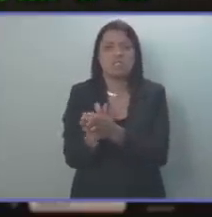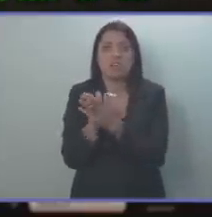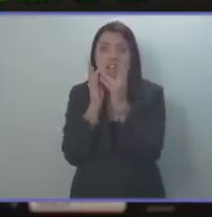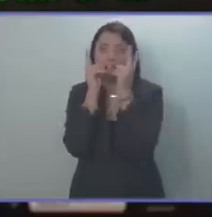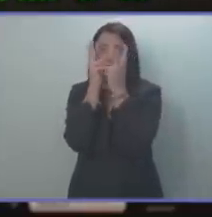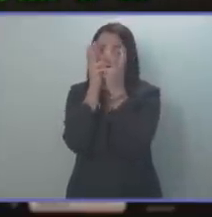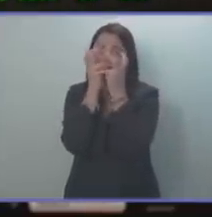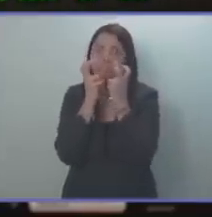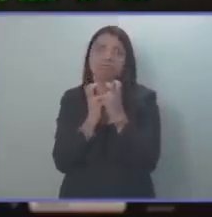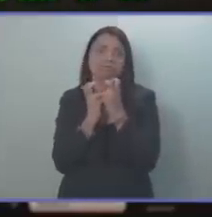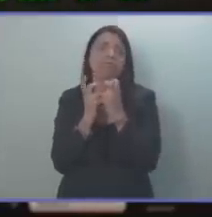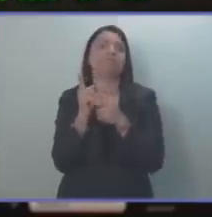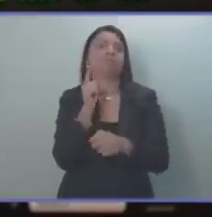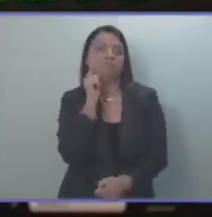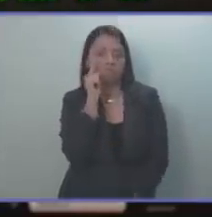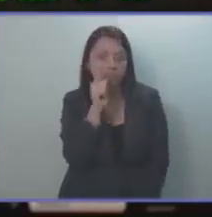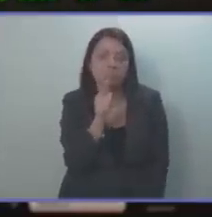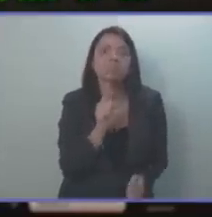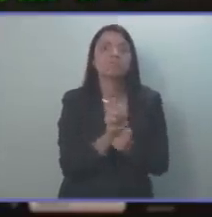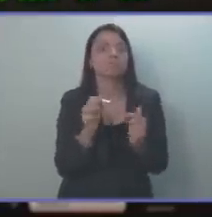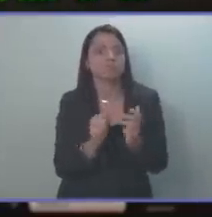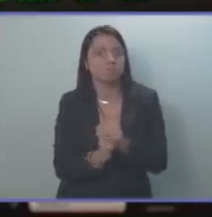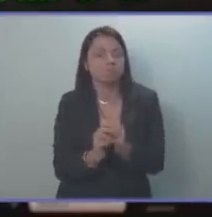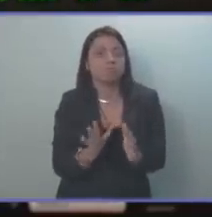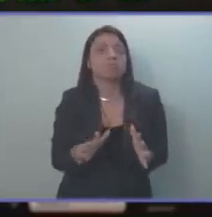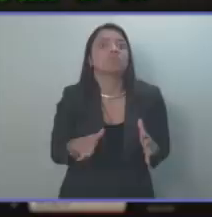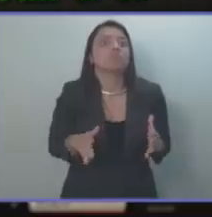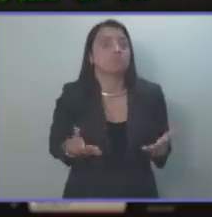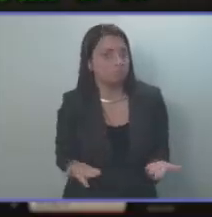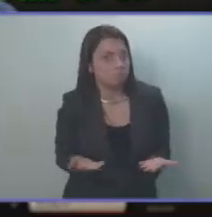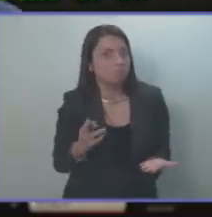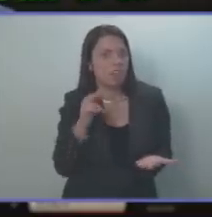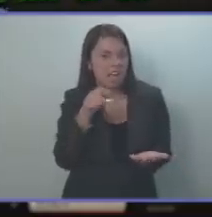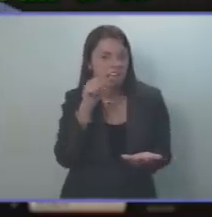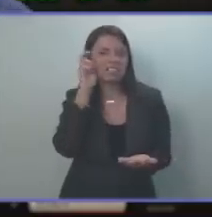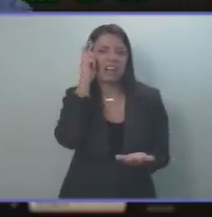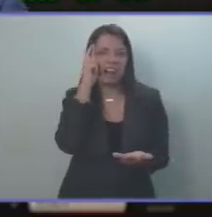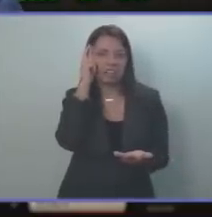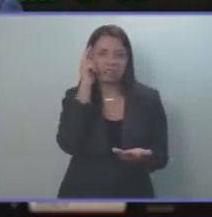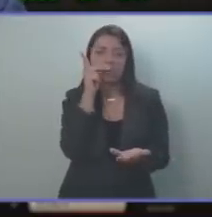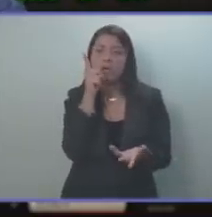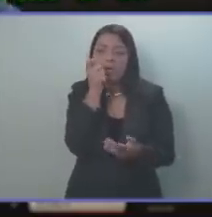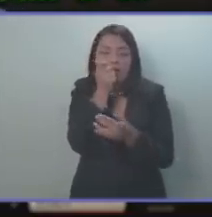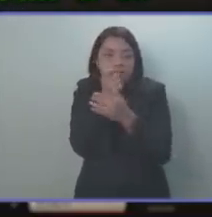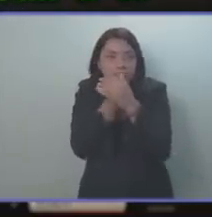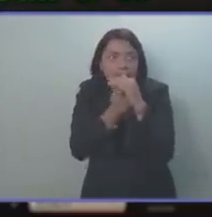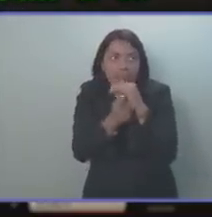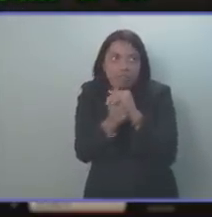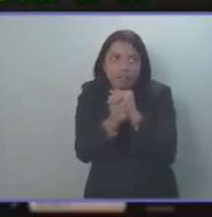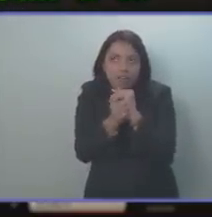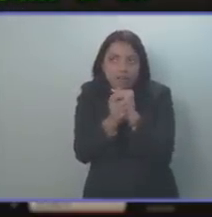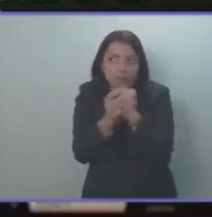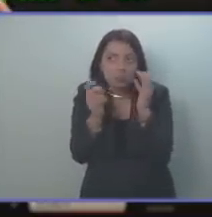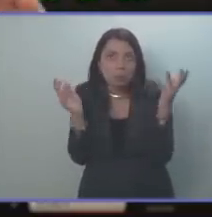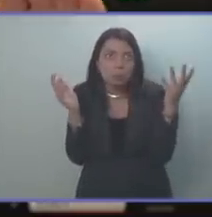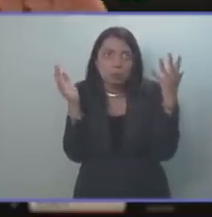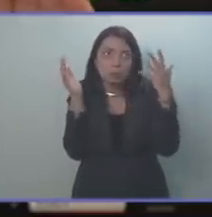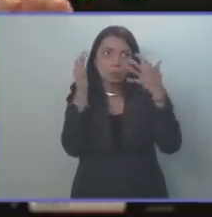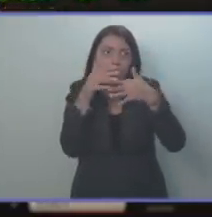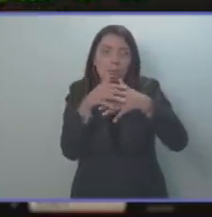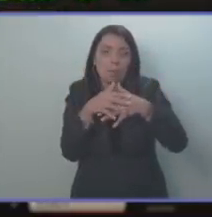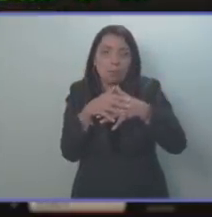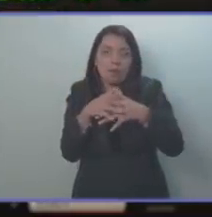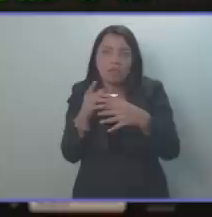Y esa es la razón por la cual en el secretismo y en el oscurantismo han hecho